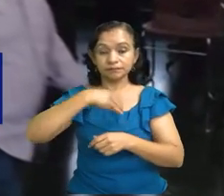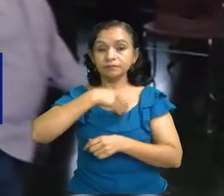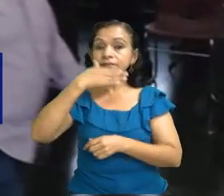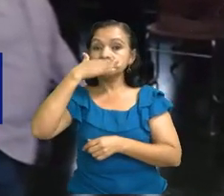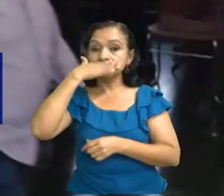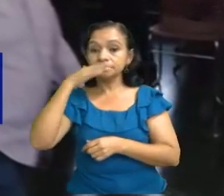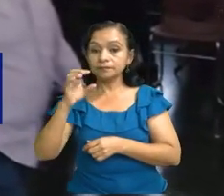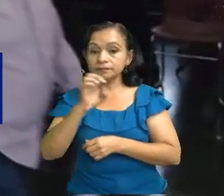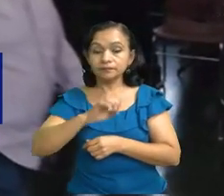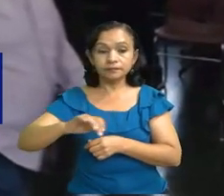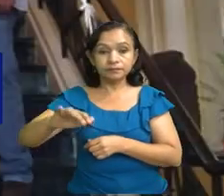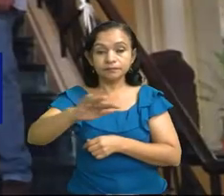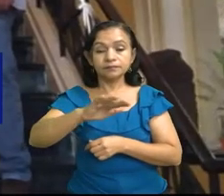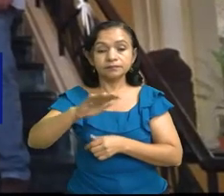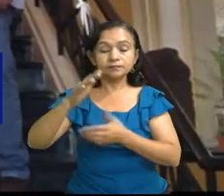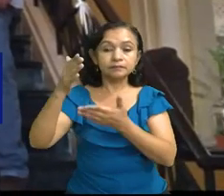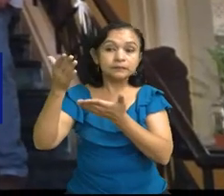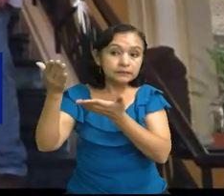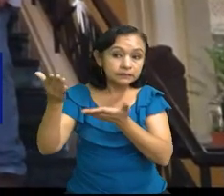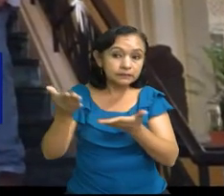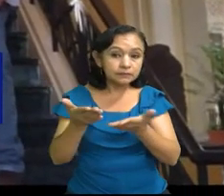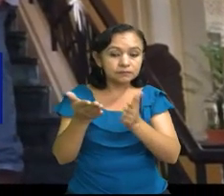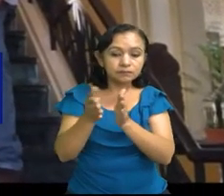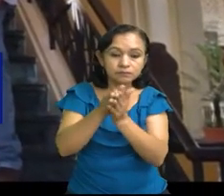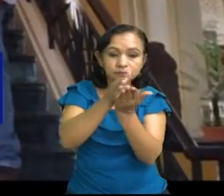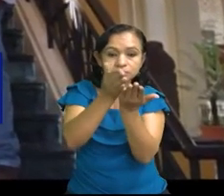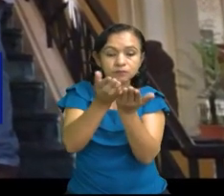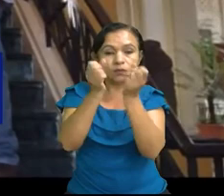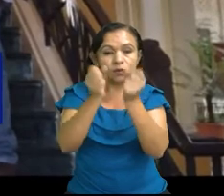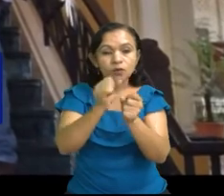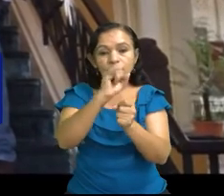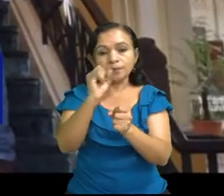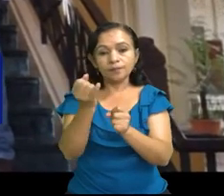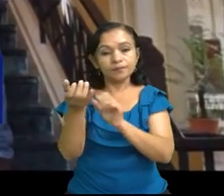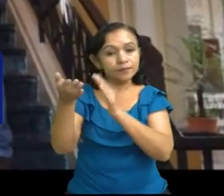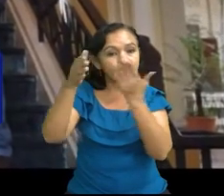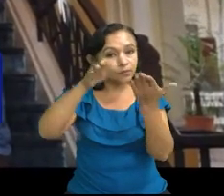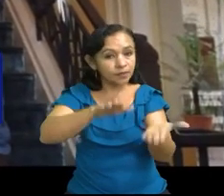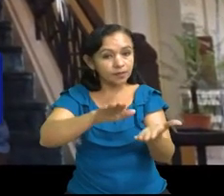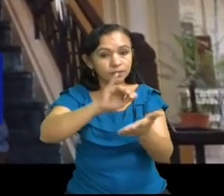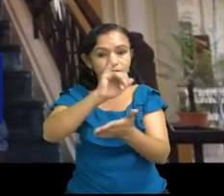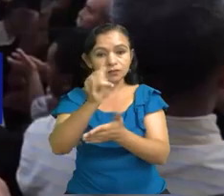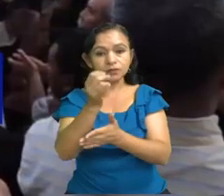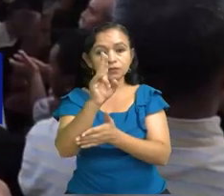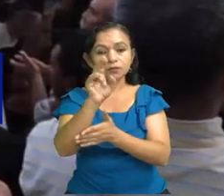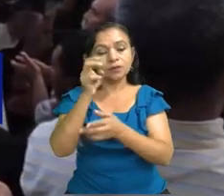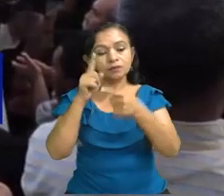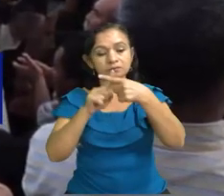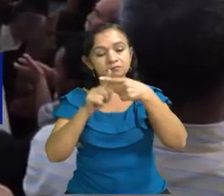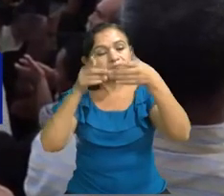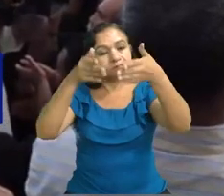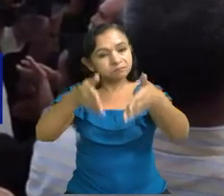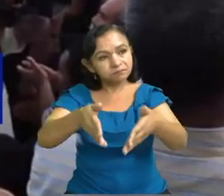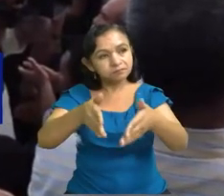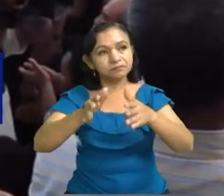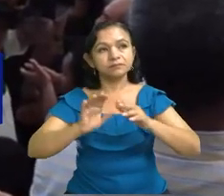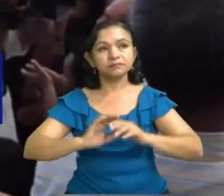en Estelí recibe féretro del guerrillero Juan Ramón Ramos para sus funerales.